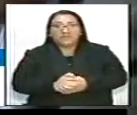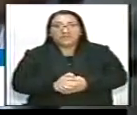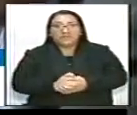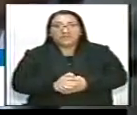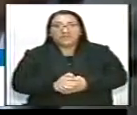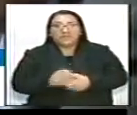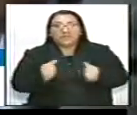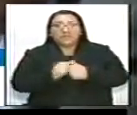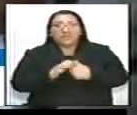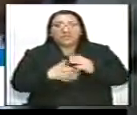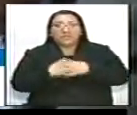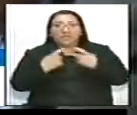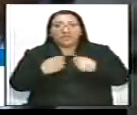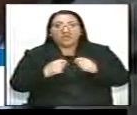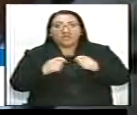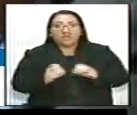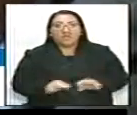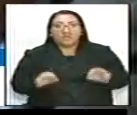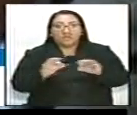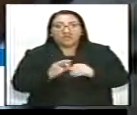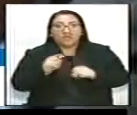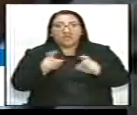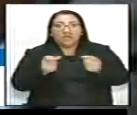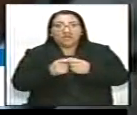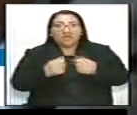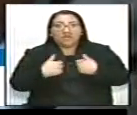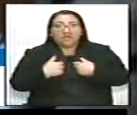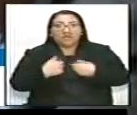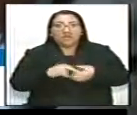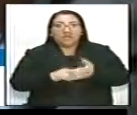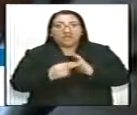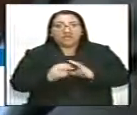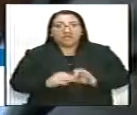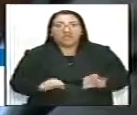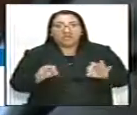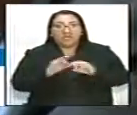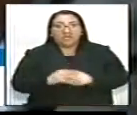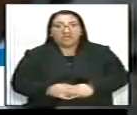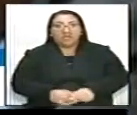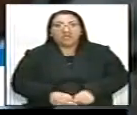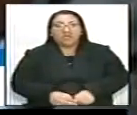tratamiento adecuado. Esta comisión debería tomar la iniciativa de